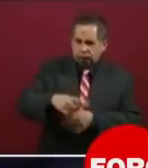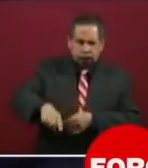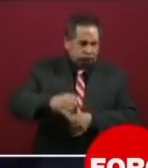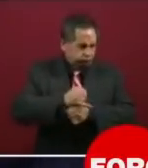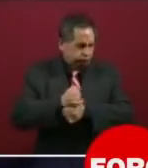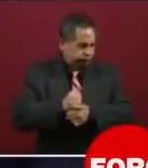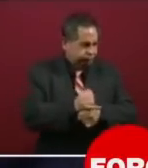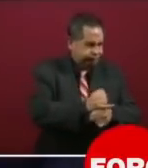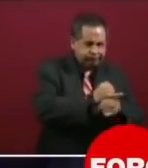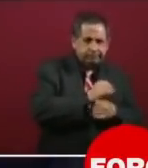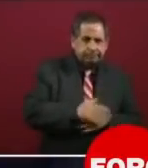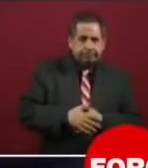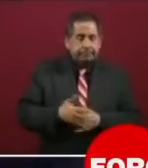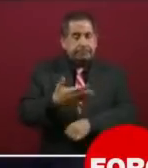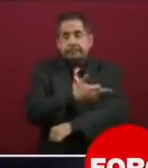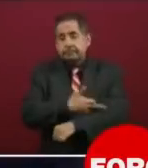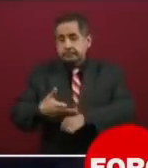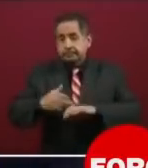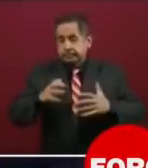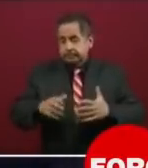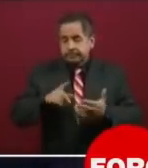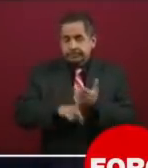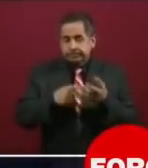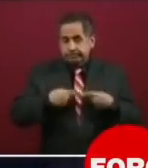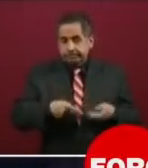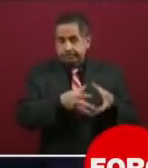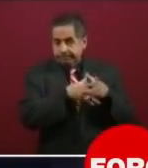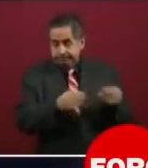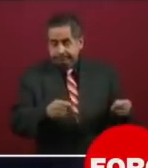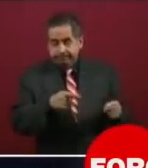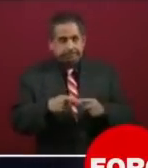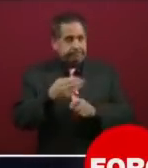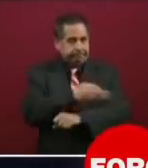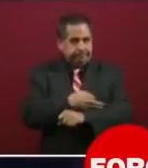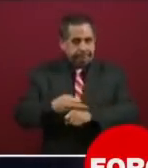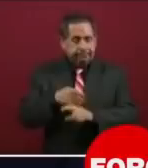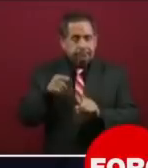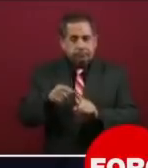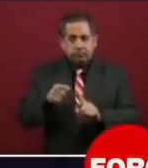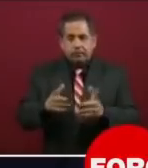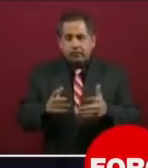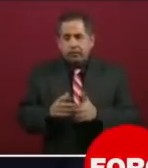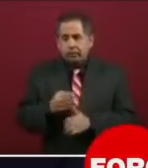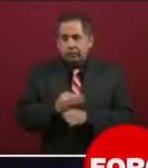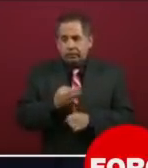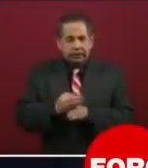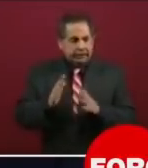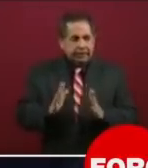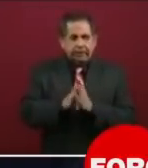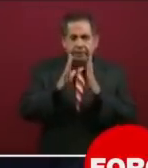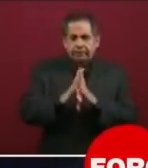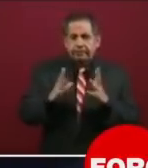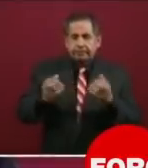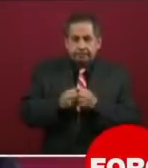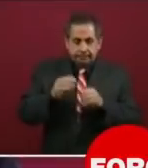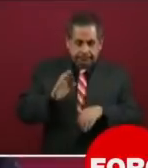los familiares de los desaparecidos y estamos participando más